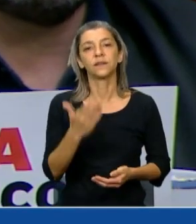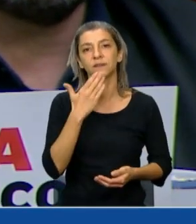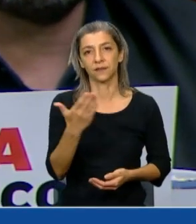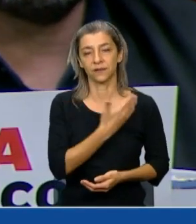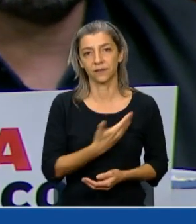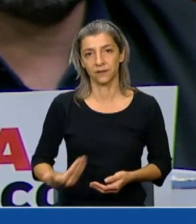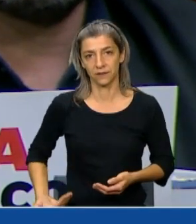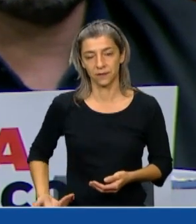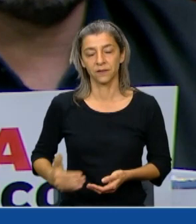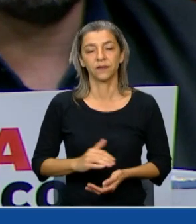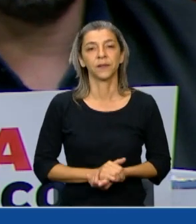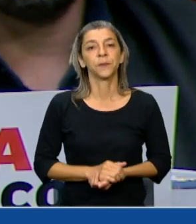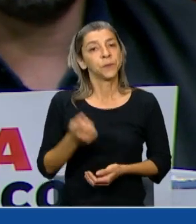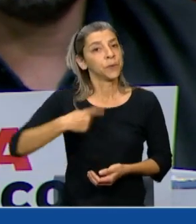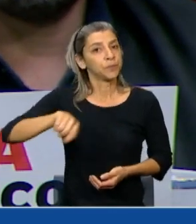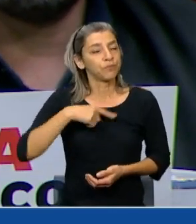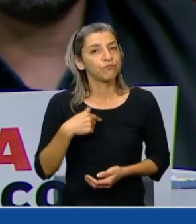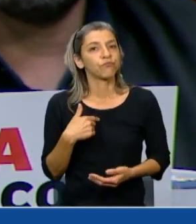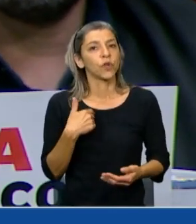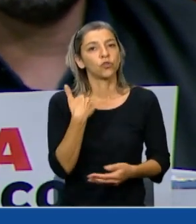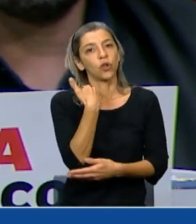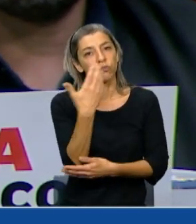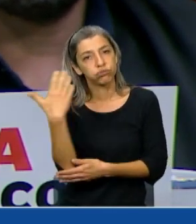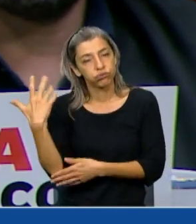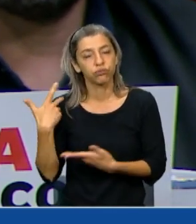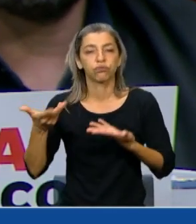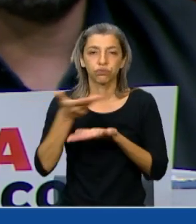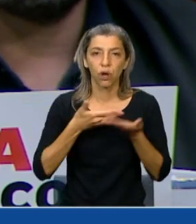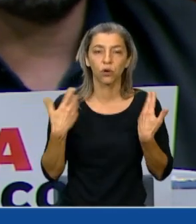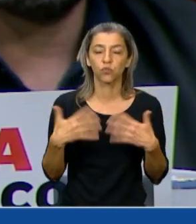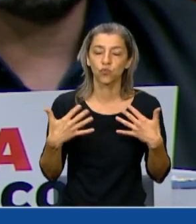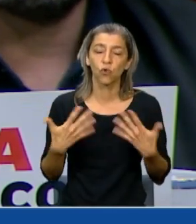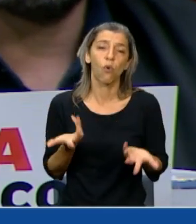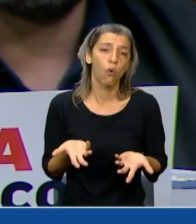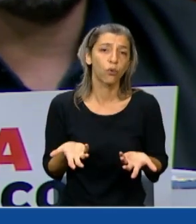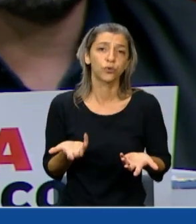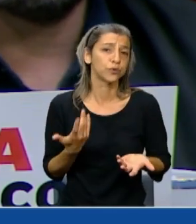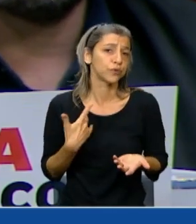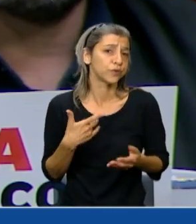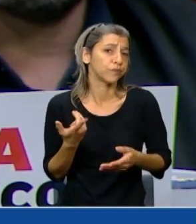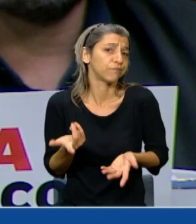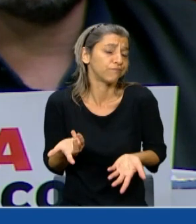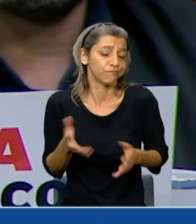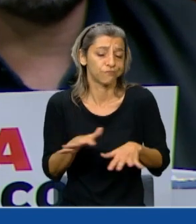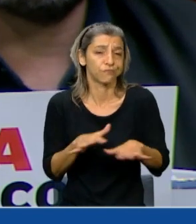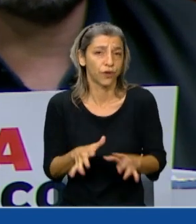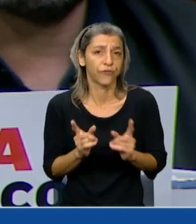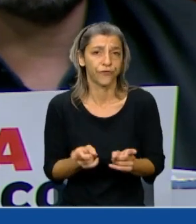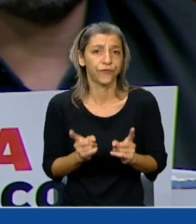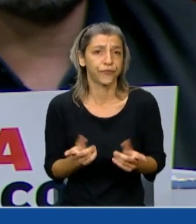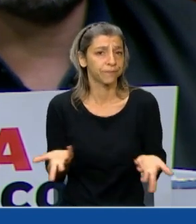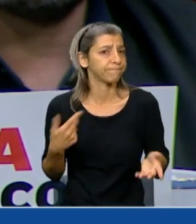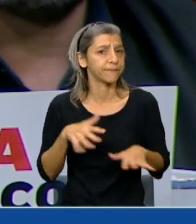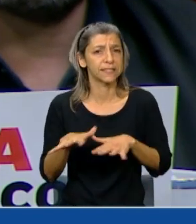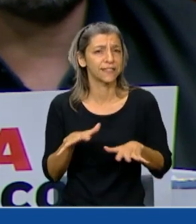hemos hablado mucho de este tema, pero las situaciones no se han modificado. Estamos en una crisis